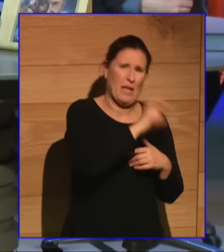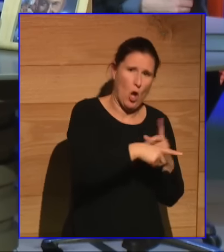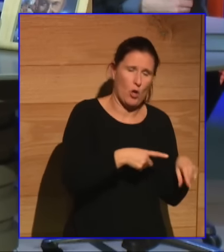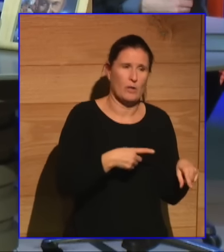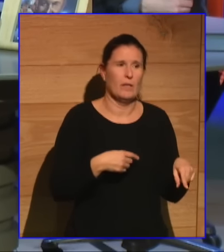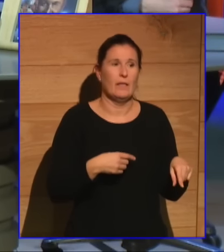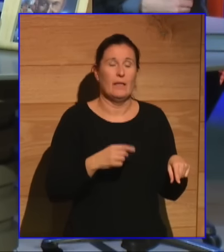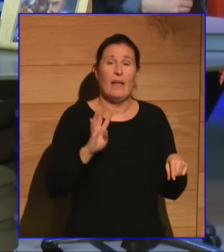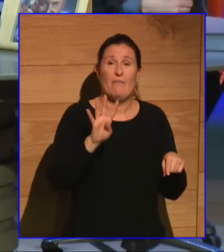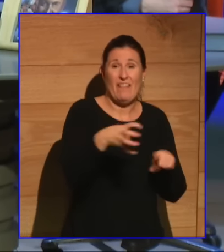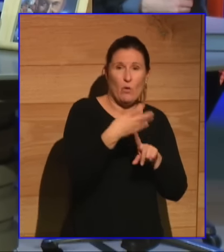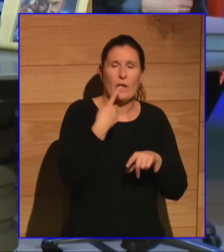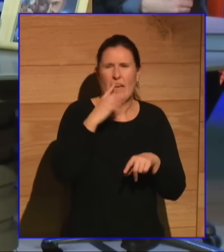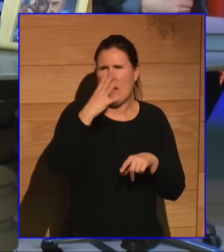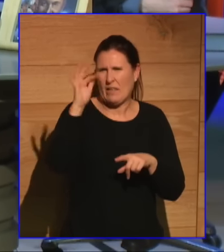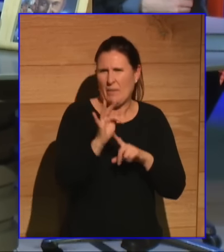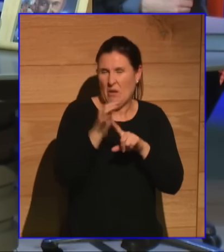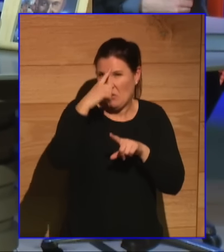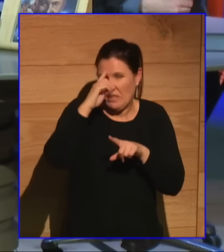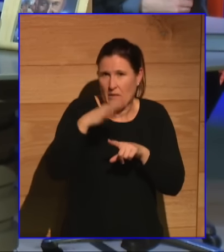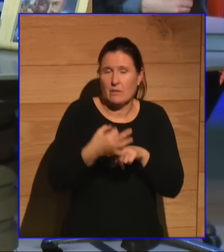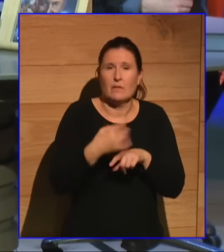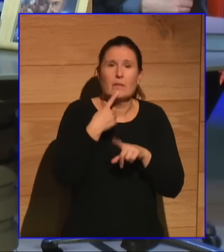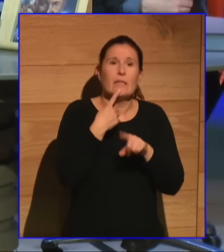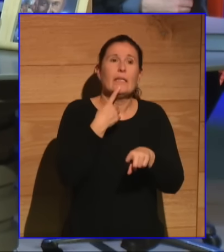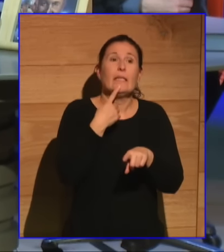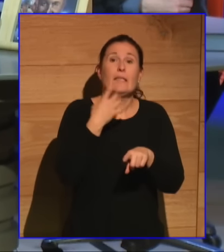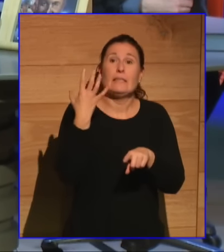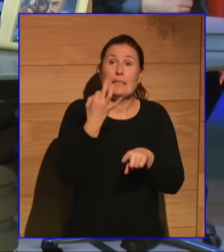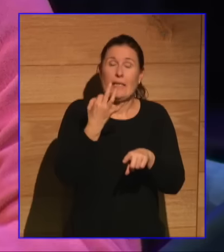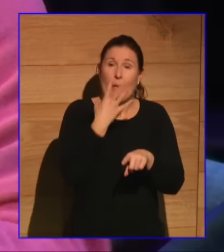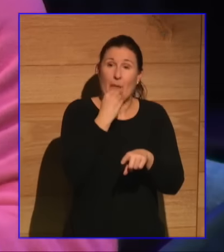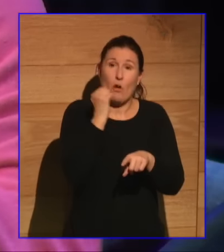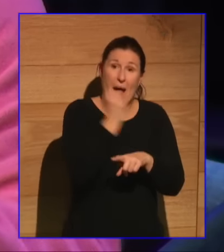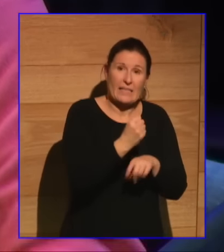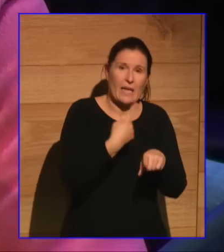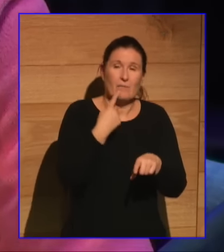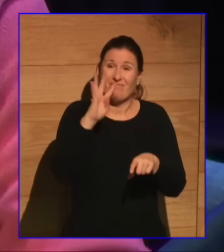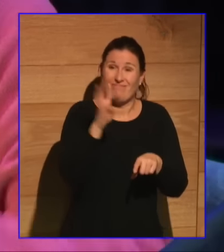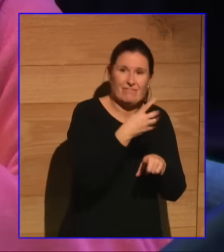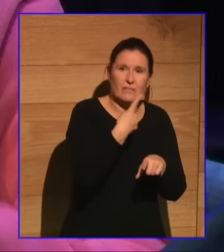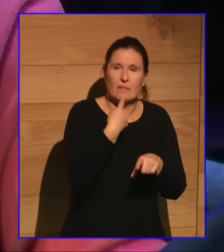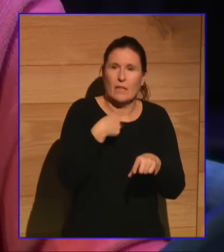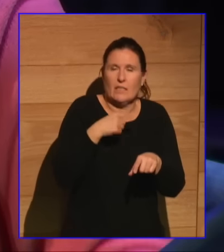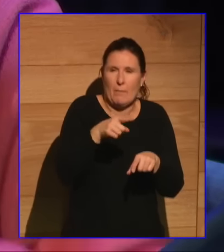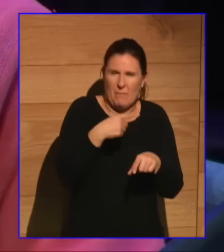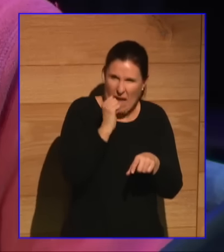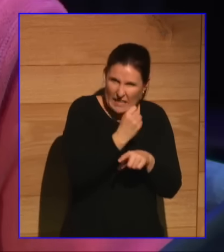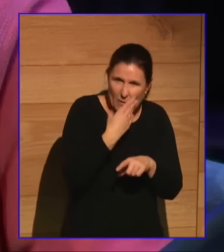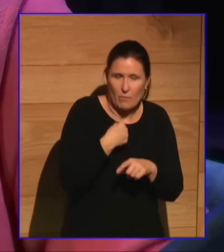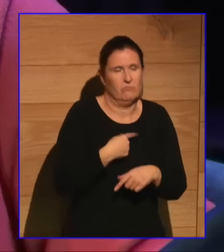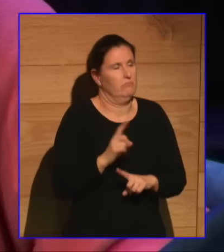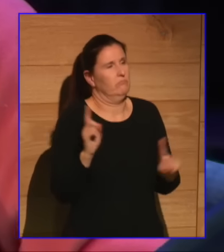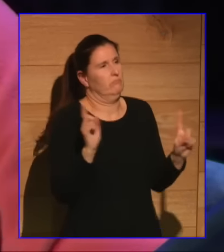Freddy Krueger. En la cuarta entrega, no sé cuál de ellas, tenía que matar a un perro. Robert Englund. Robert Englund tenía que matar a un perro y dijo que él no mataba a un perro. No, tráeme un calvo. Gente se